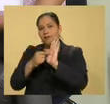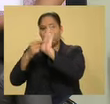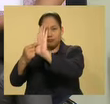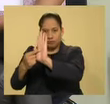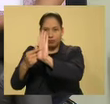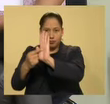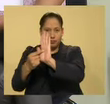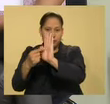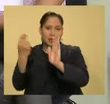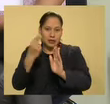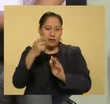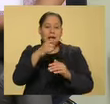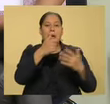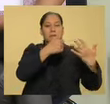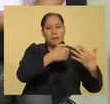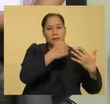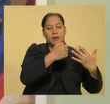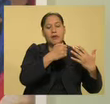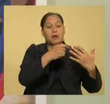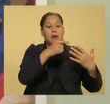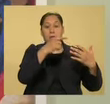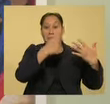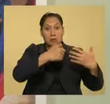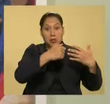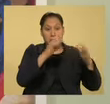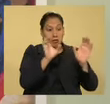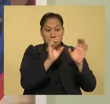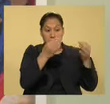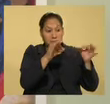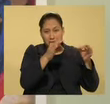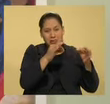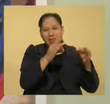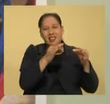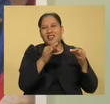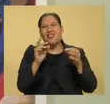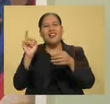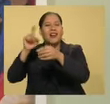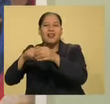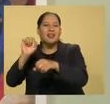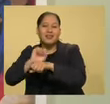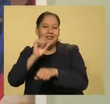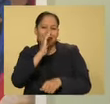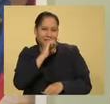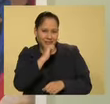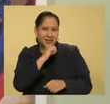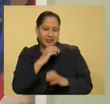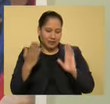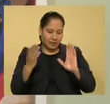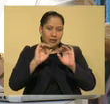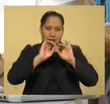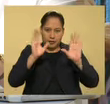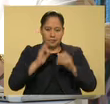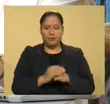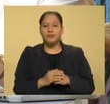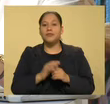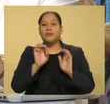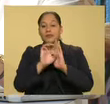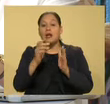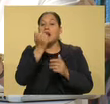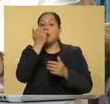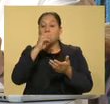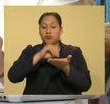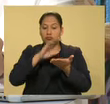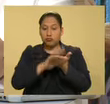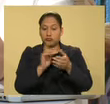presentar tu certificado de primaria. Si no tienes un certificado de primaria, no vas a entrar a la secundaria. Okay. Pero bueno, los alumnos inscritos